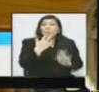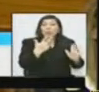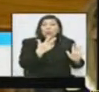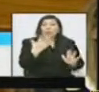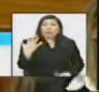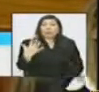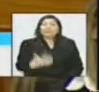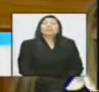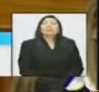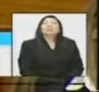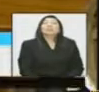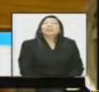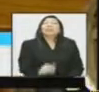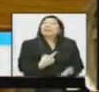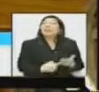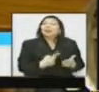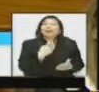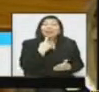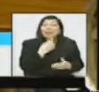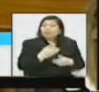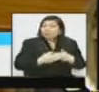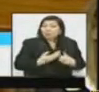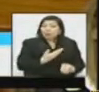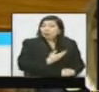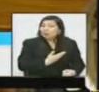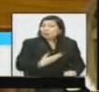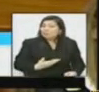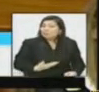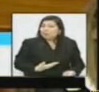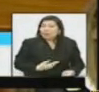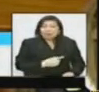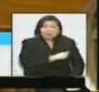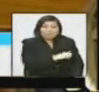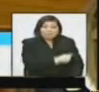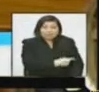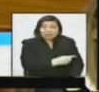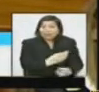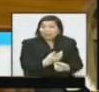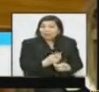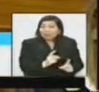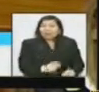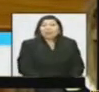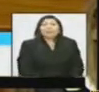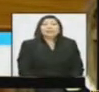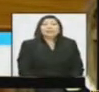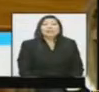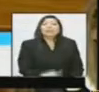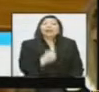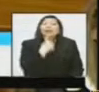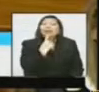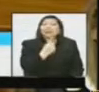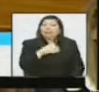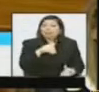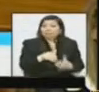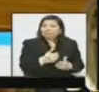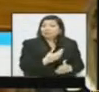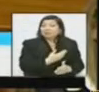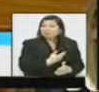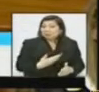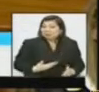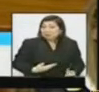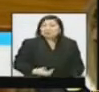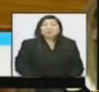definitivamente se necesita una reforma política creo que ya ha sido anunciado cuáles son los